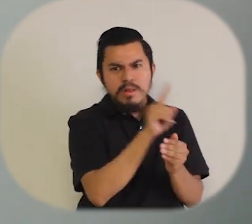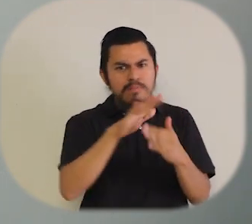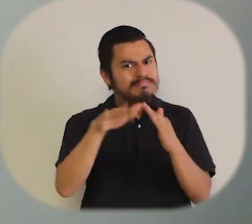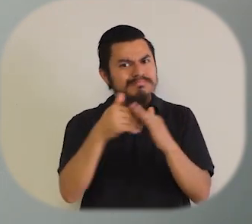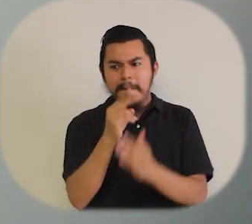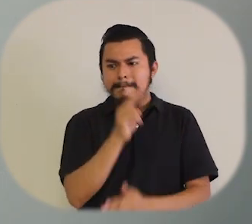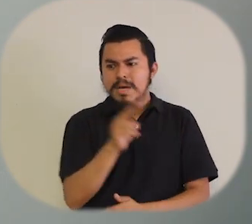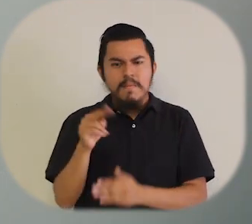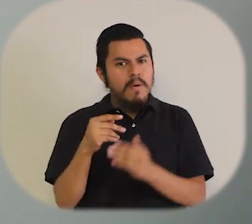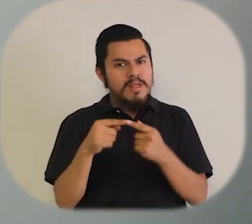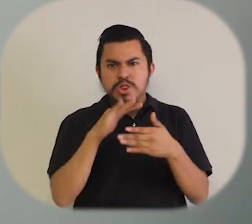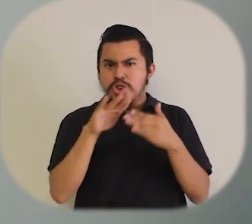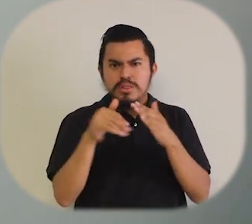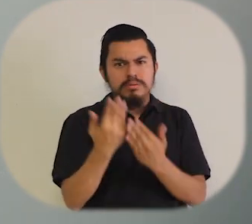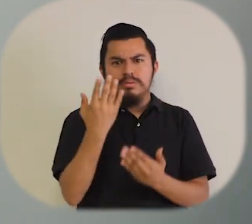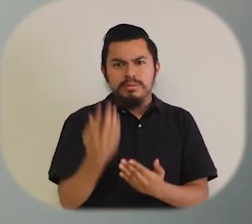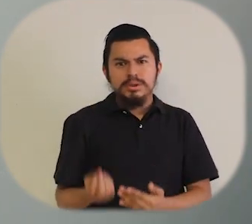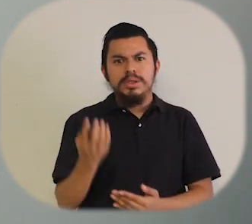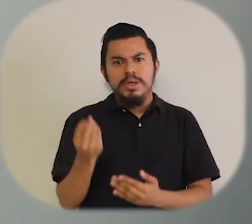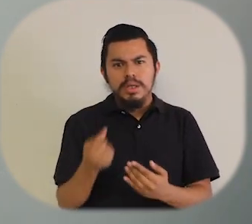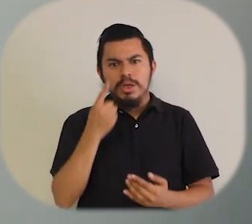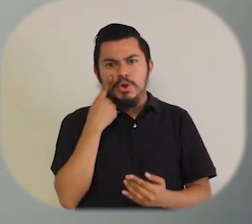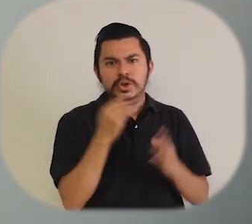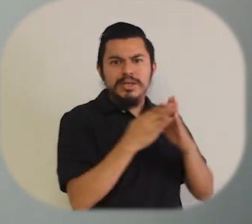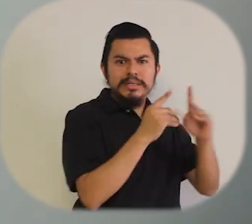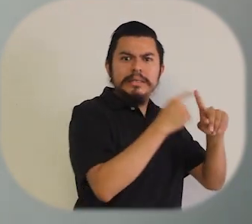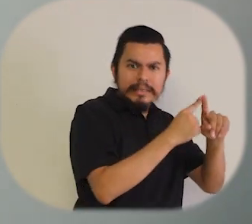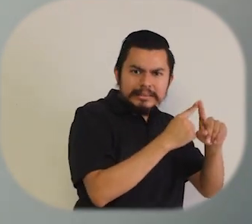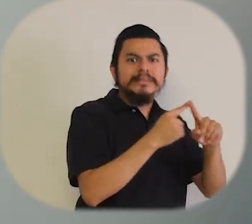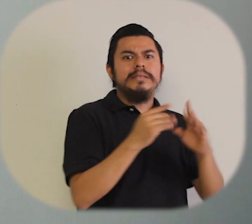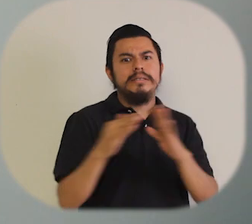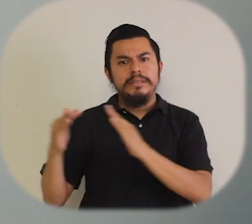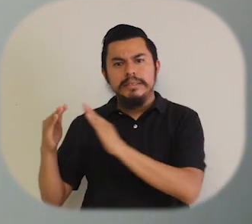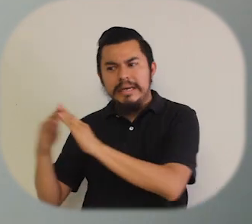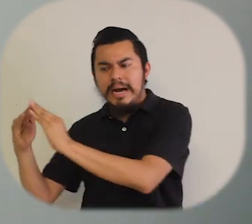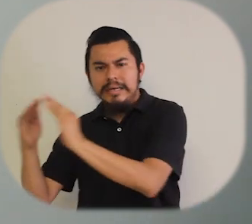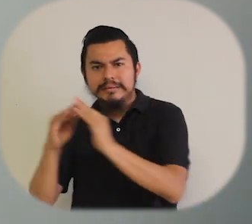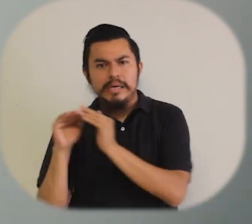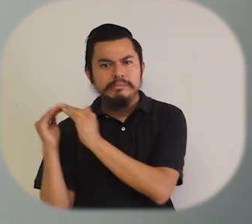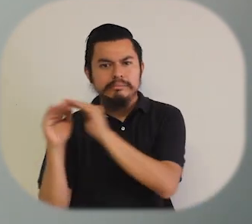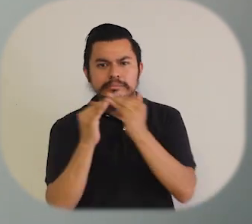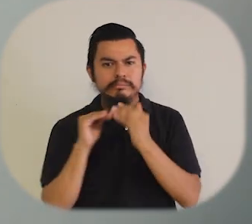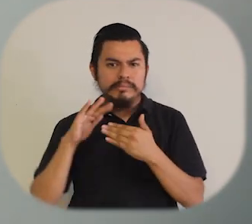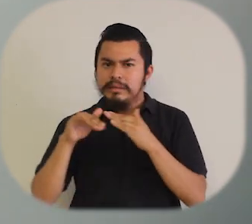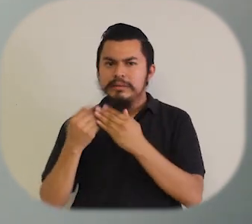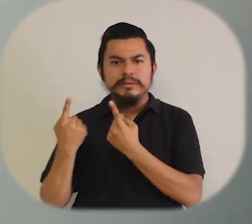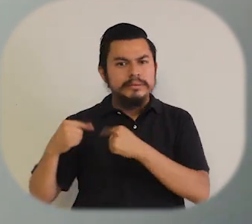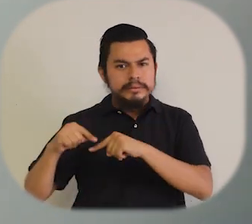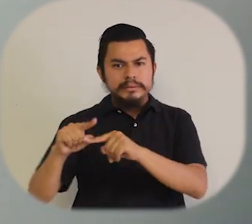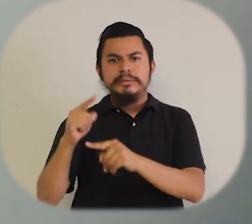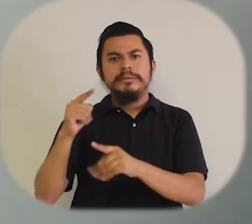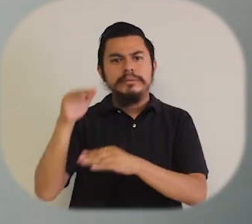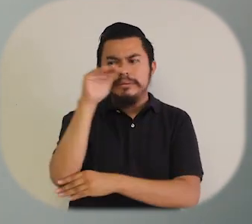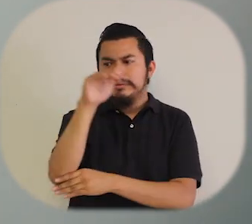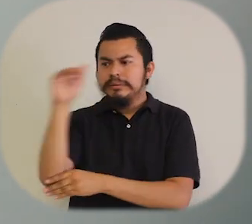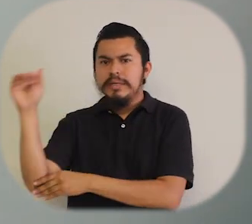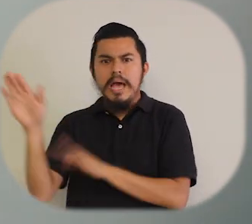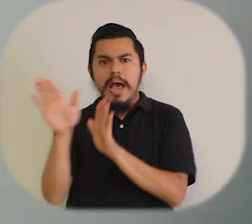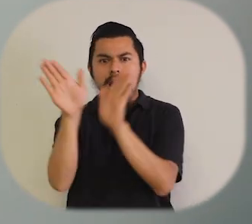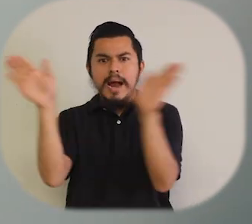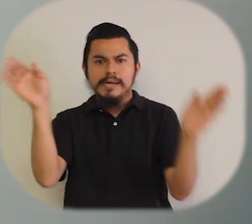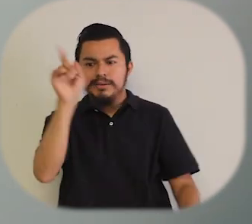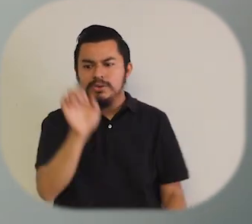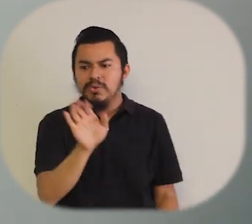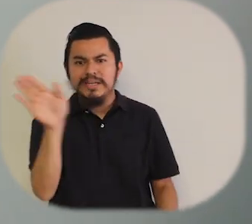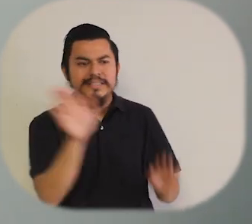en todas las casas. Constantemente compartían y enseñaban que Jesús es el Cristo. Ese fue el mensaje de los apóstoles.